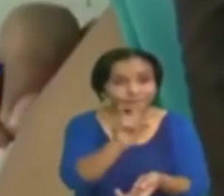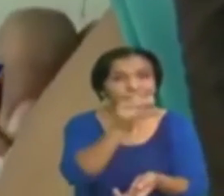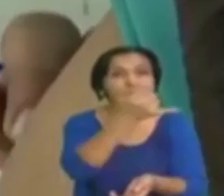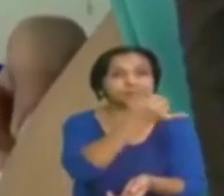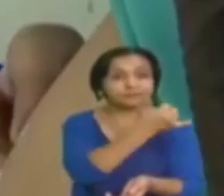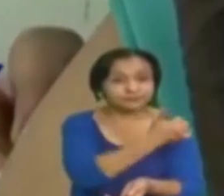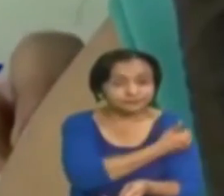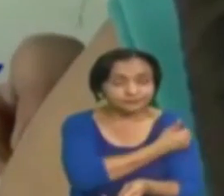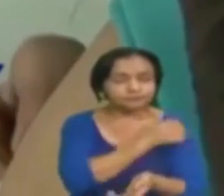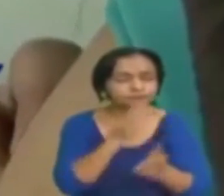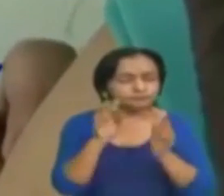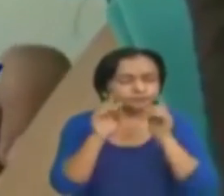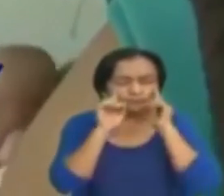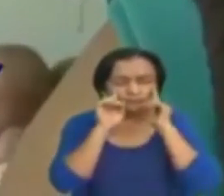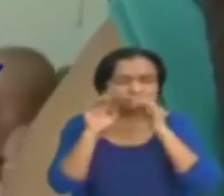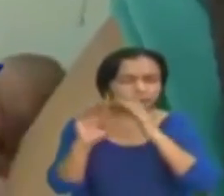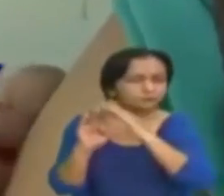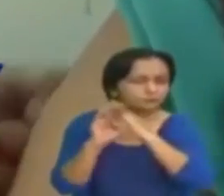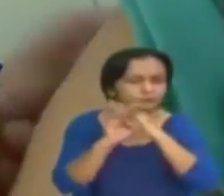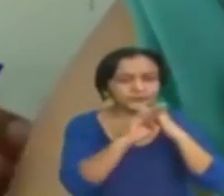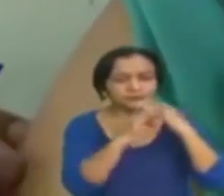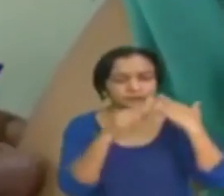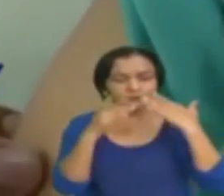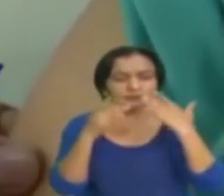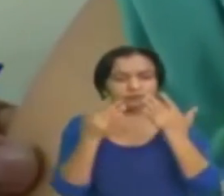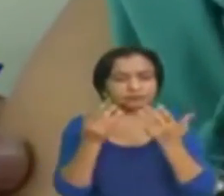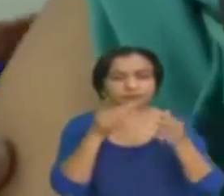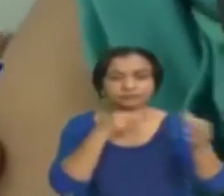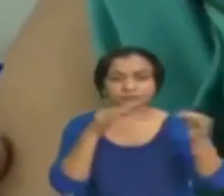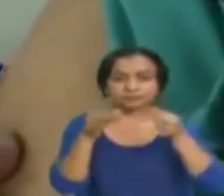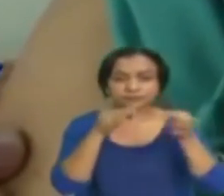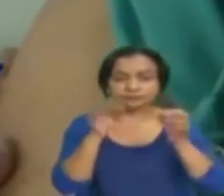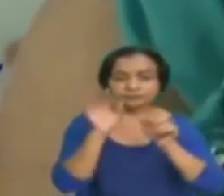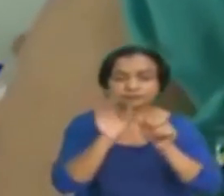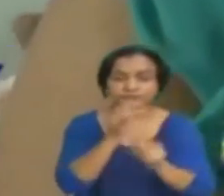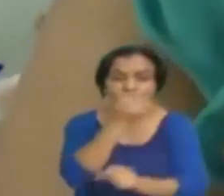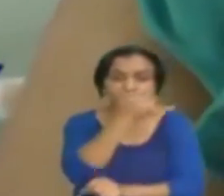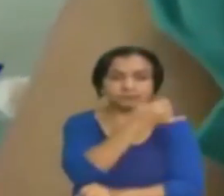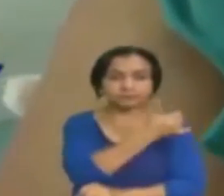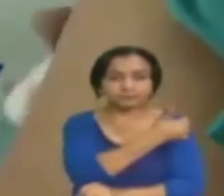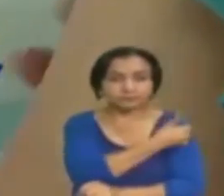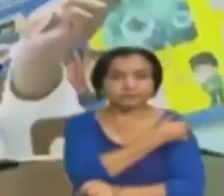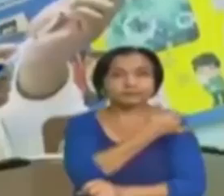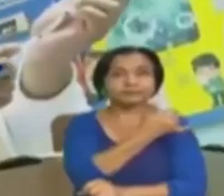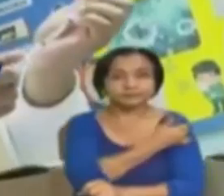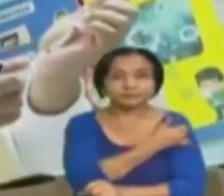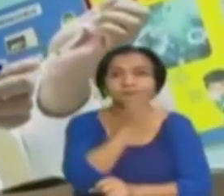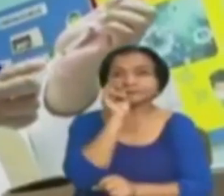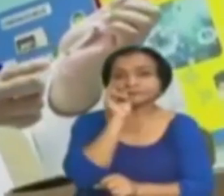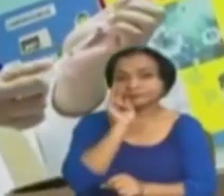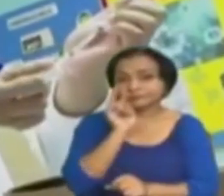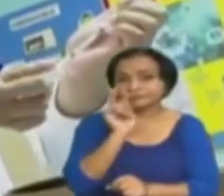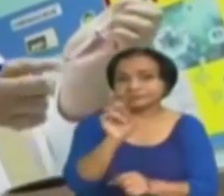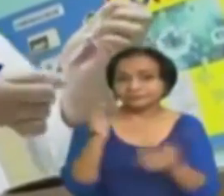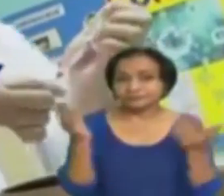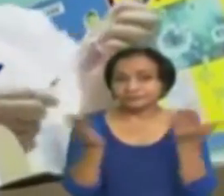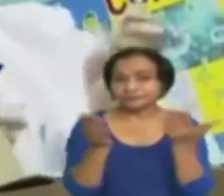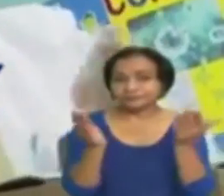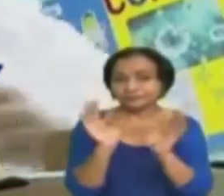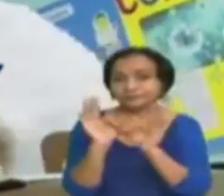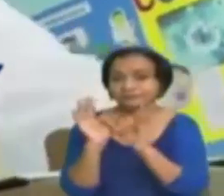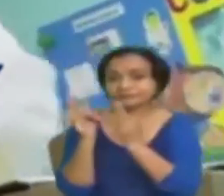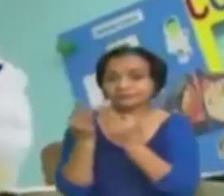jueves, y Casa Materna de la Villa 15 de Julio a las 8 de la mañana. Hasta el momento se desconoce